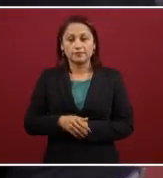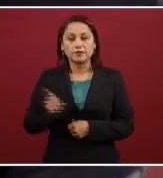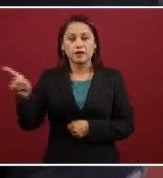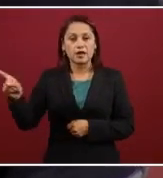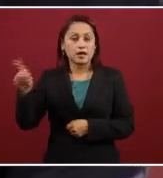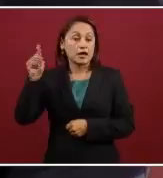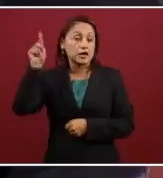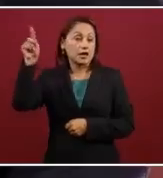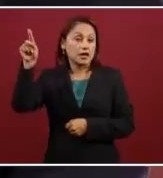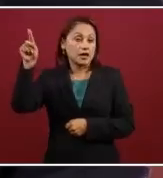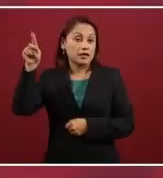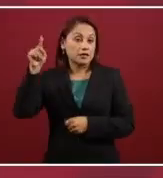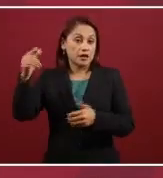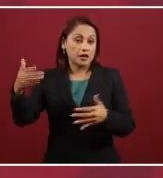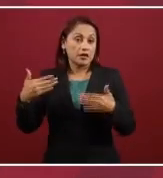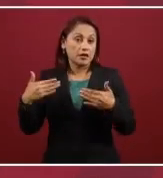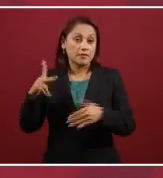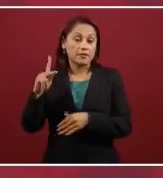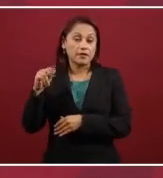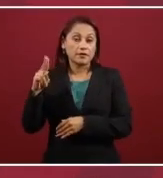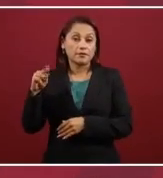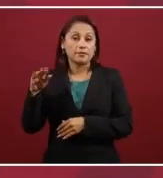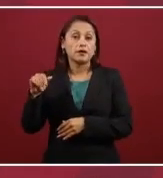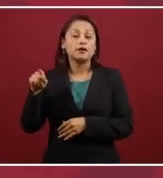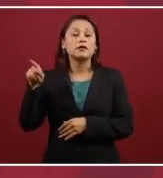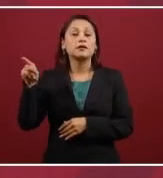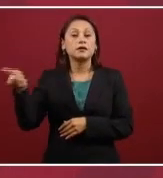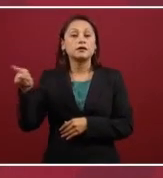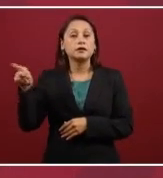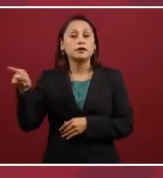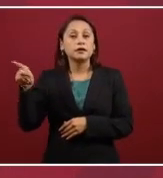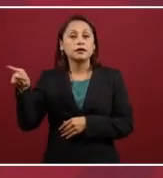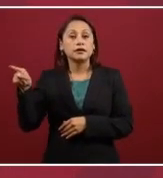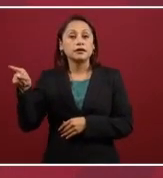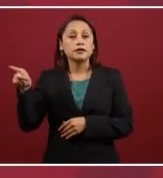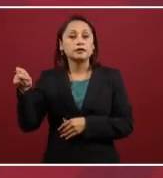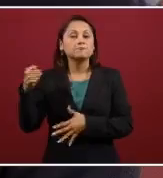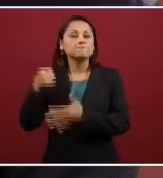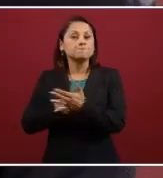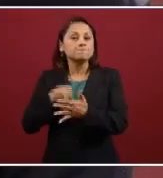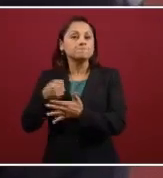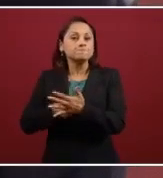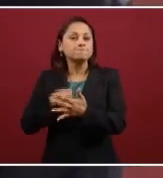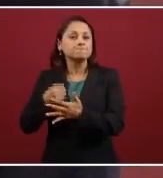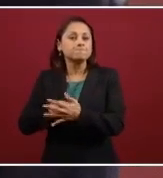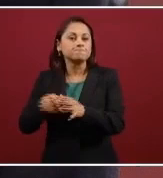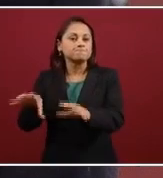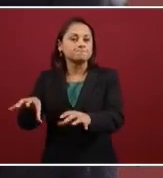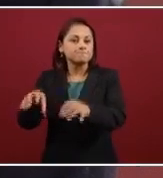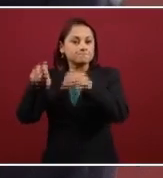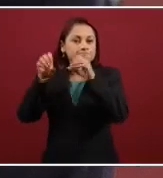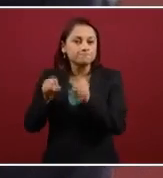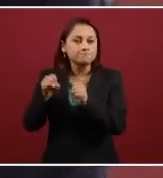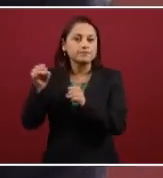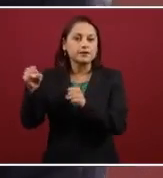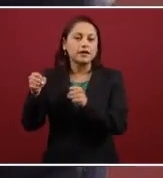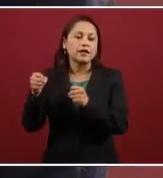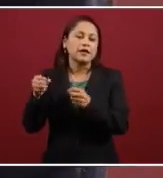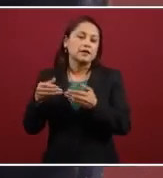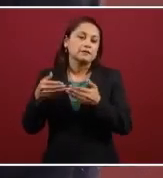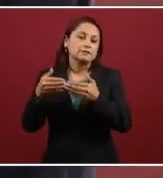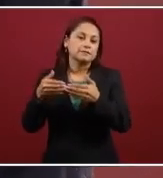panameños recobraran el dominio del canal de Panamá, Omar Torrijos,